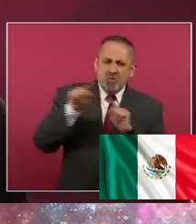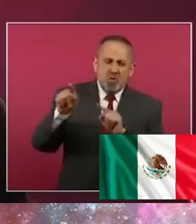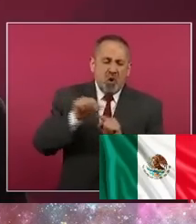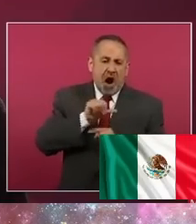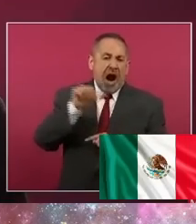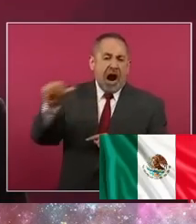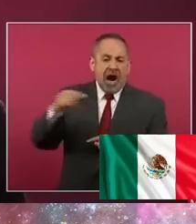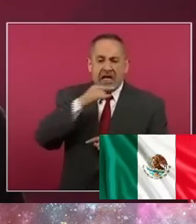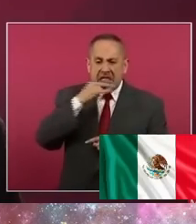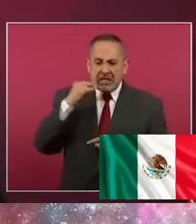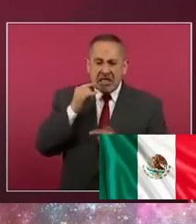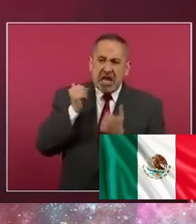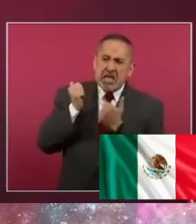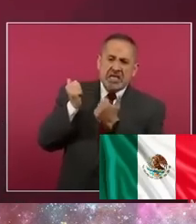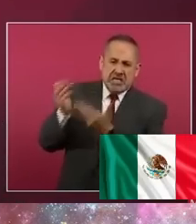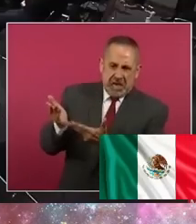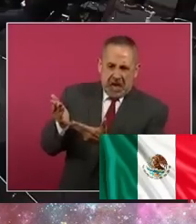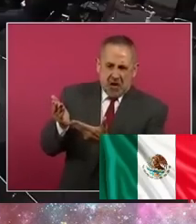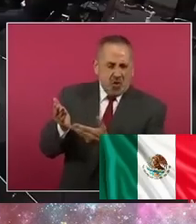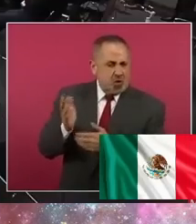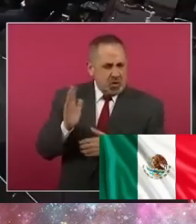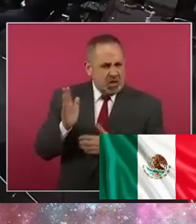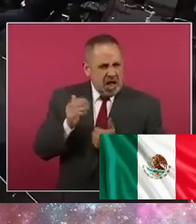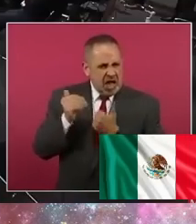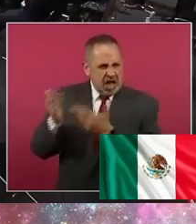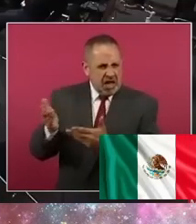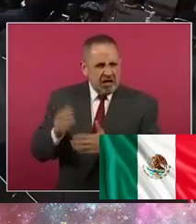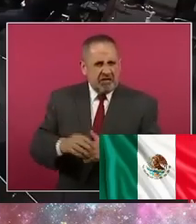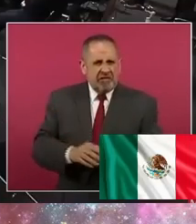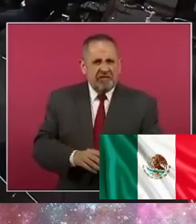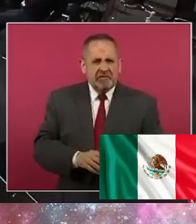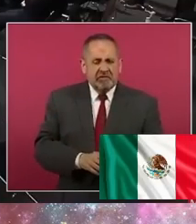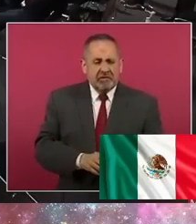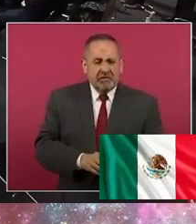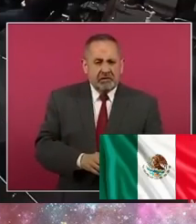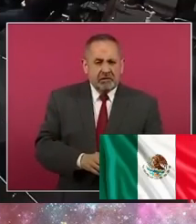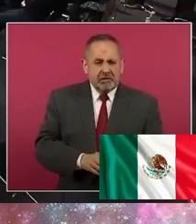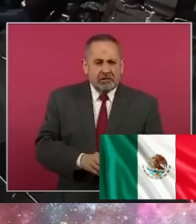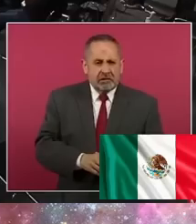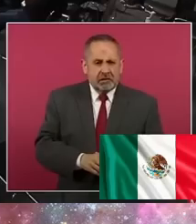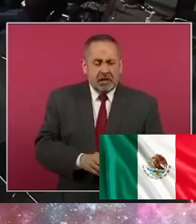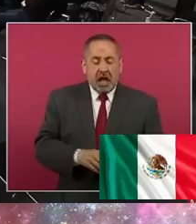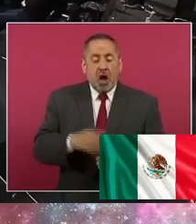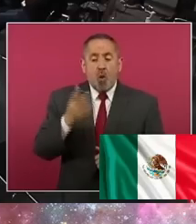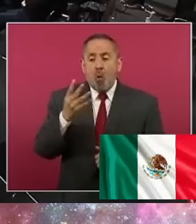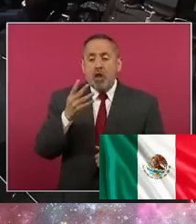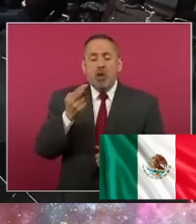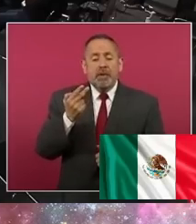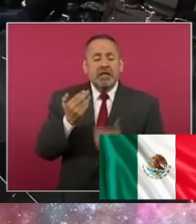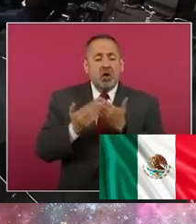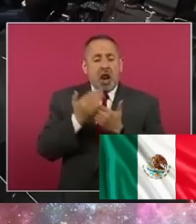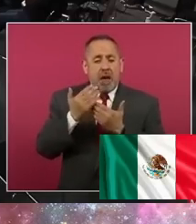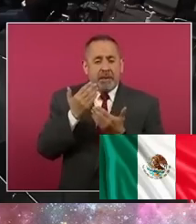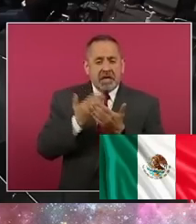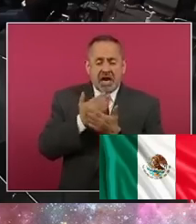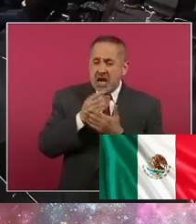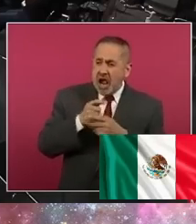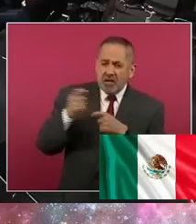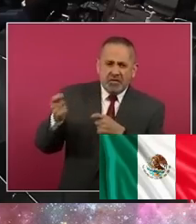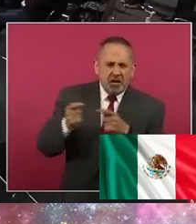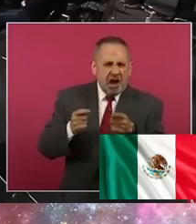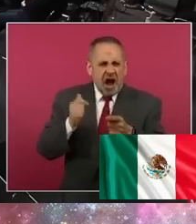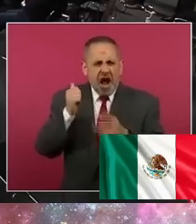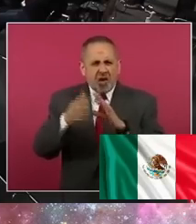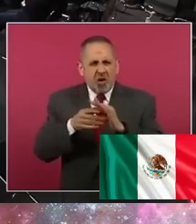Chile ya llegaron 425 de la mañana 425 de la mañana no sé si tengas